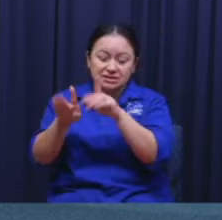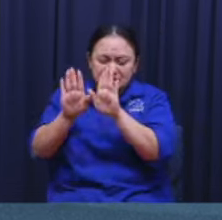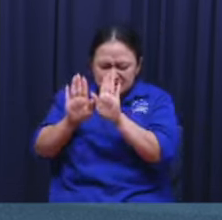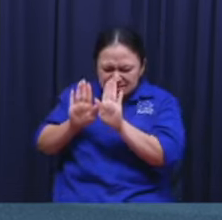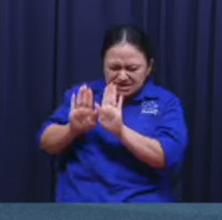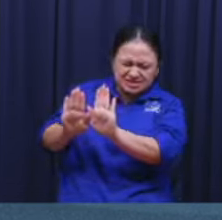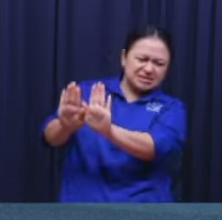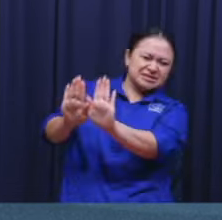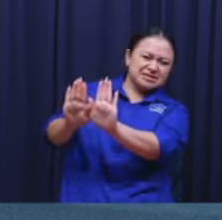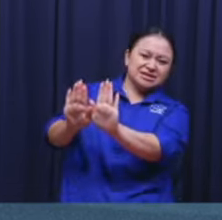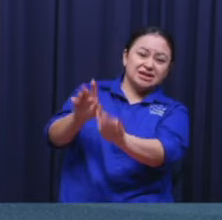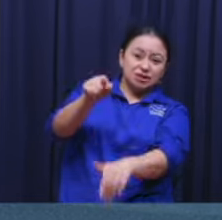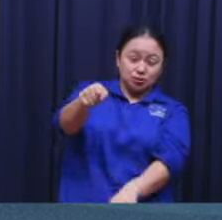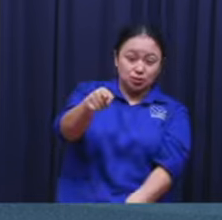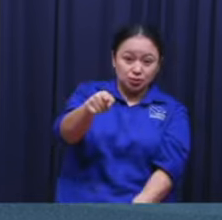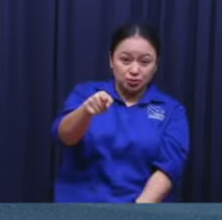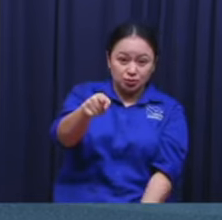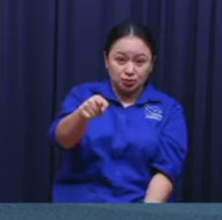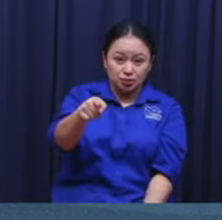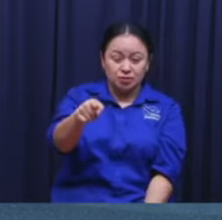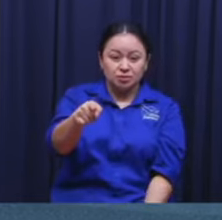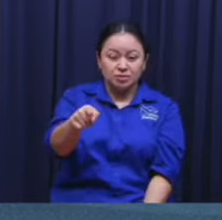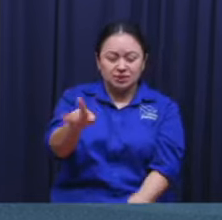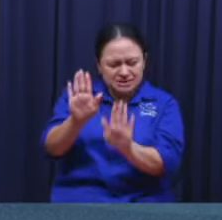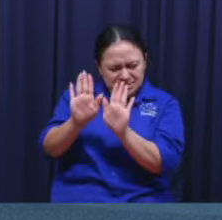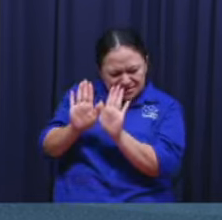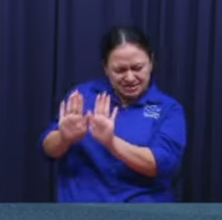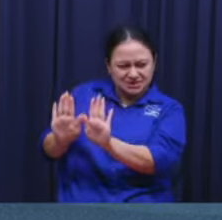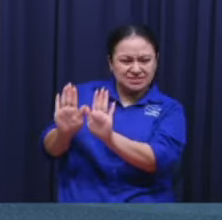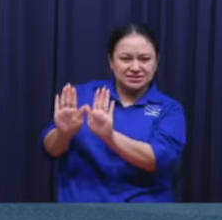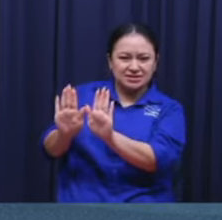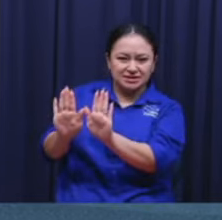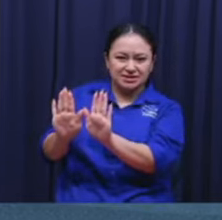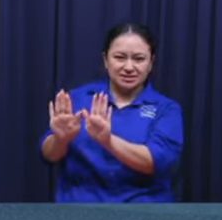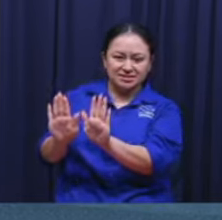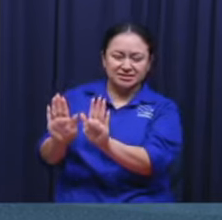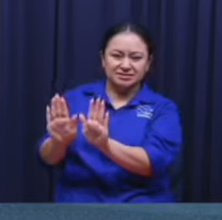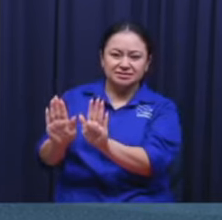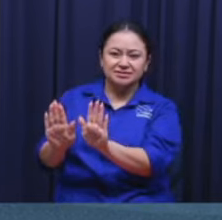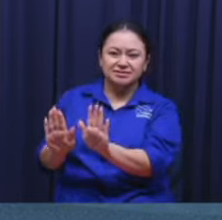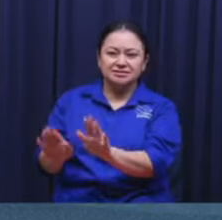Tú resististe, yo te di un mandamiento. Resiste.